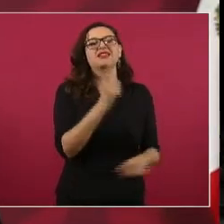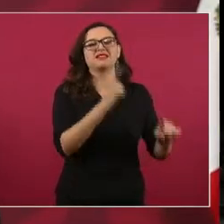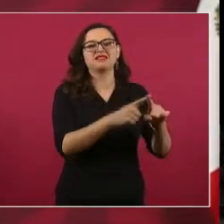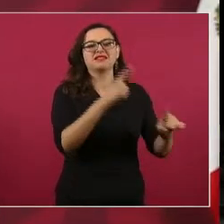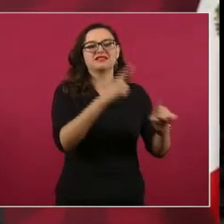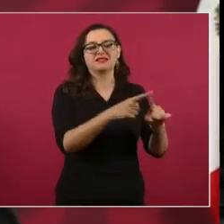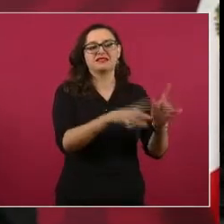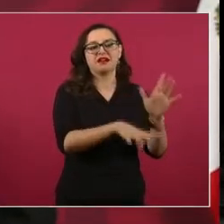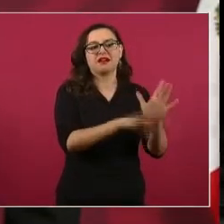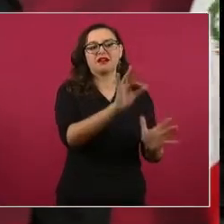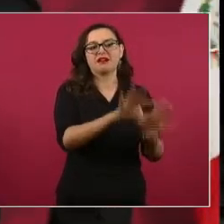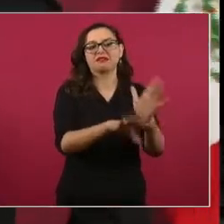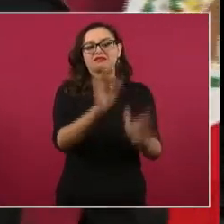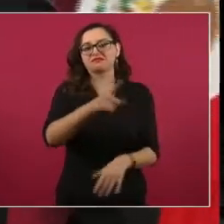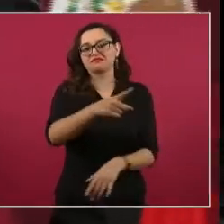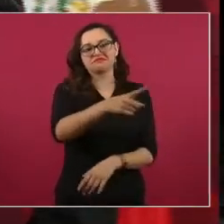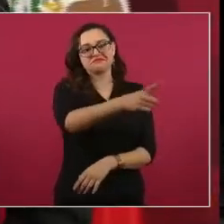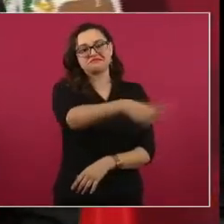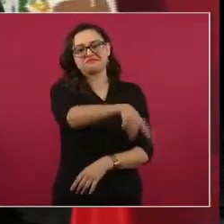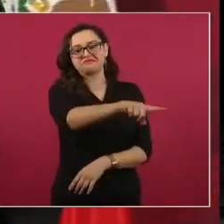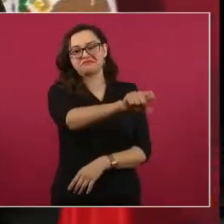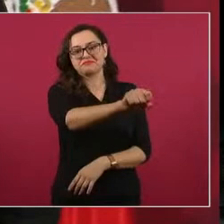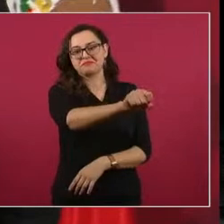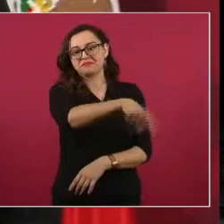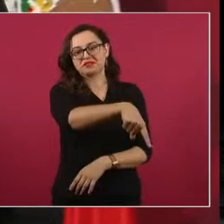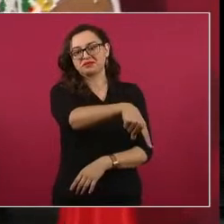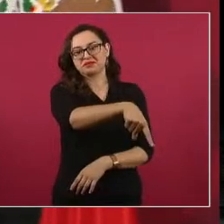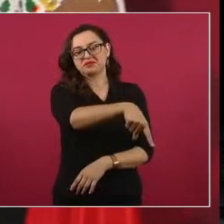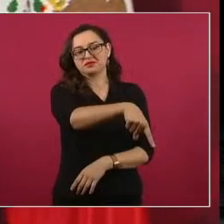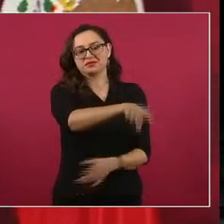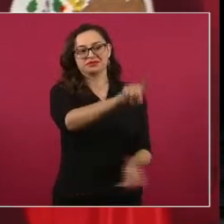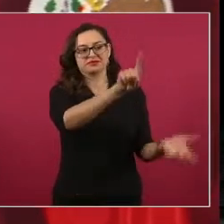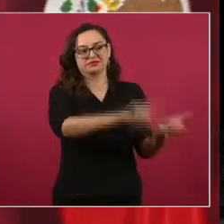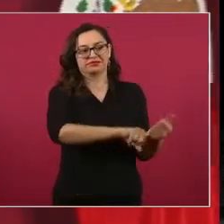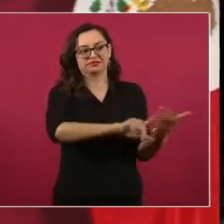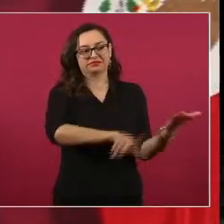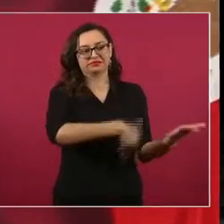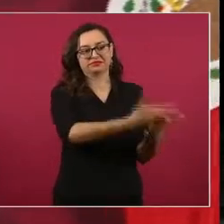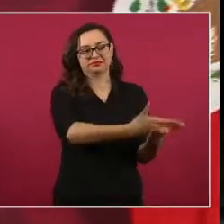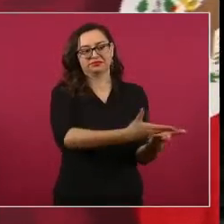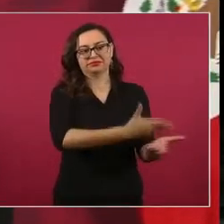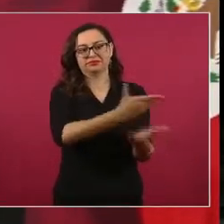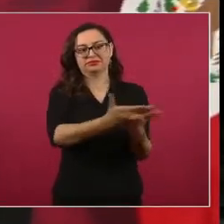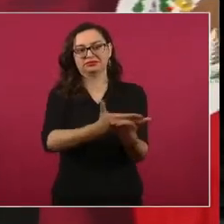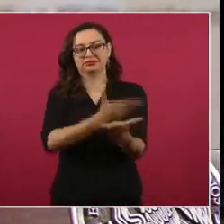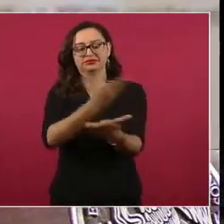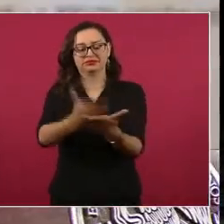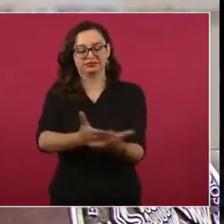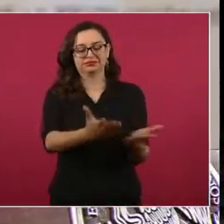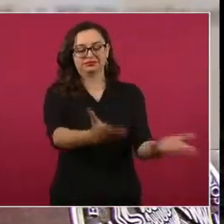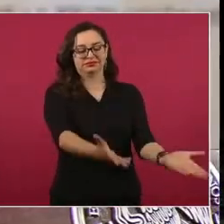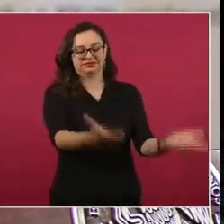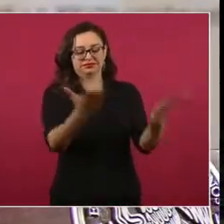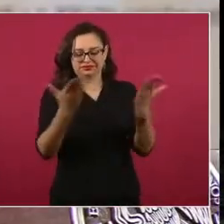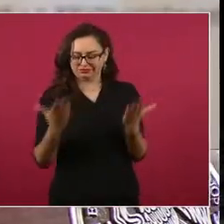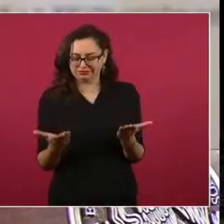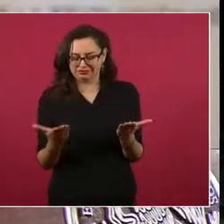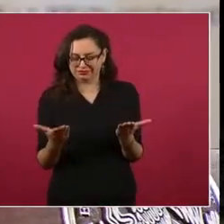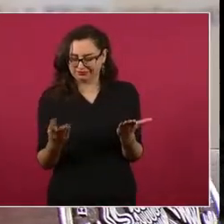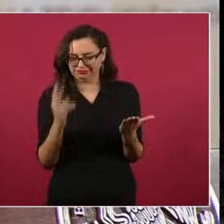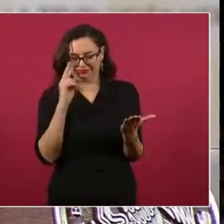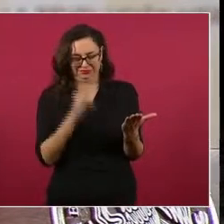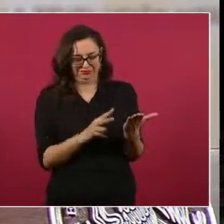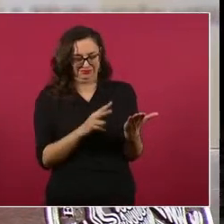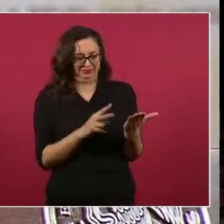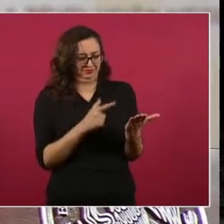sesgada la propuesta porque son puros